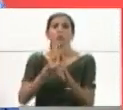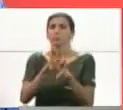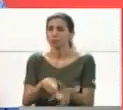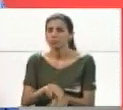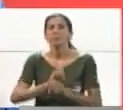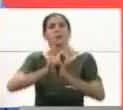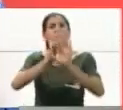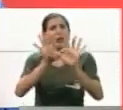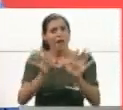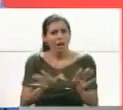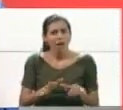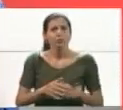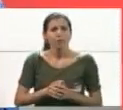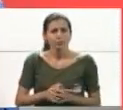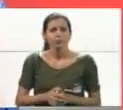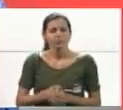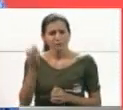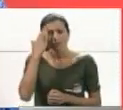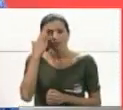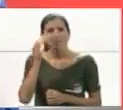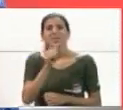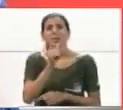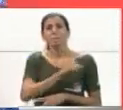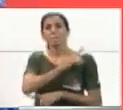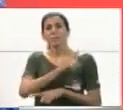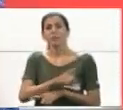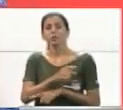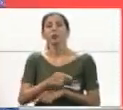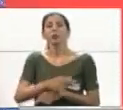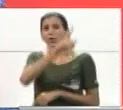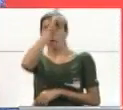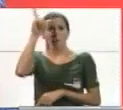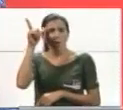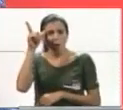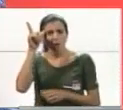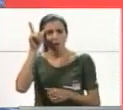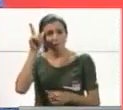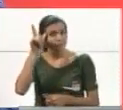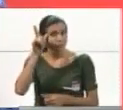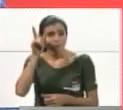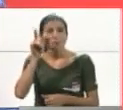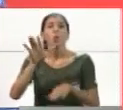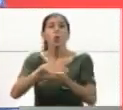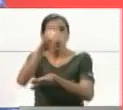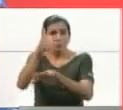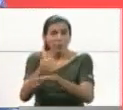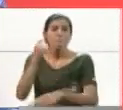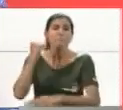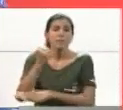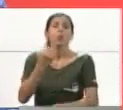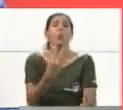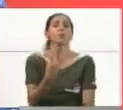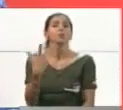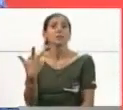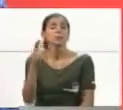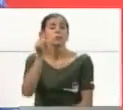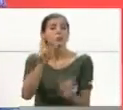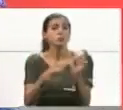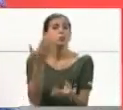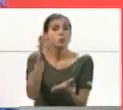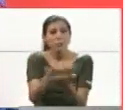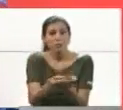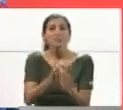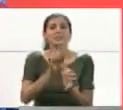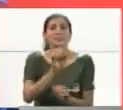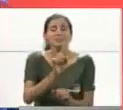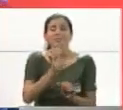Claro está, con las instrucciones impartidas por el monstruo de Ramo Verde, el responsable de los 43 muertos y los 878